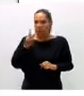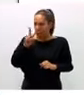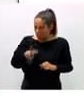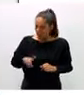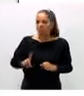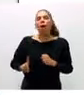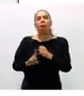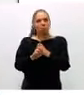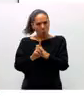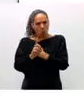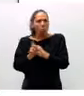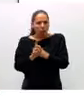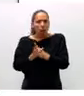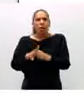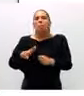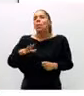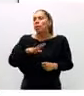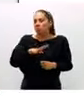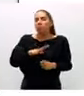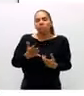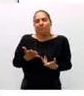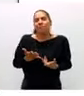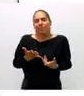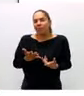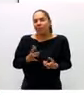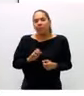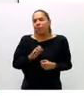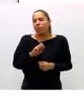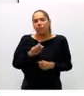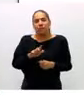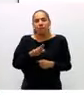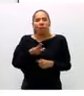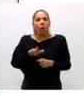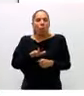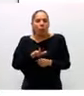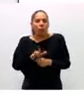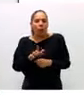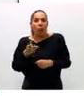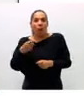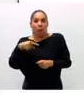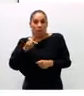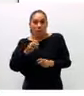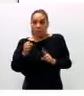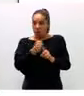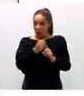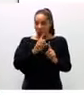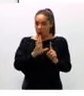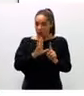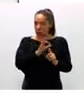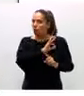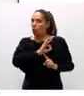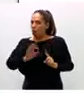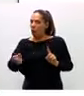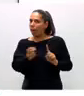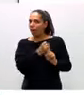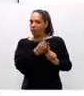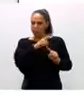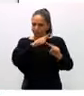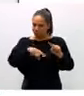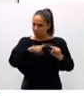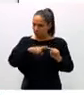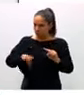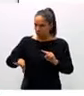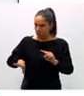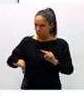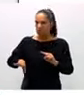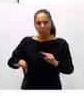idea de que el conflicto es natural, pero la violencia es evitable. Se puede prevenir, se puede